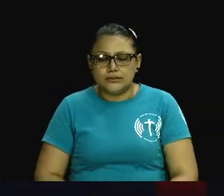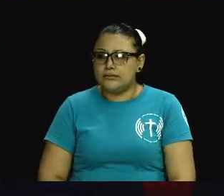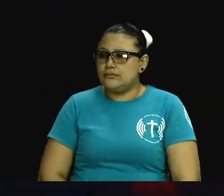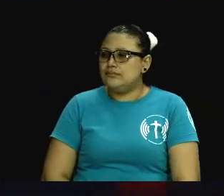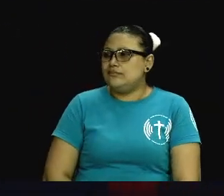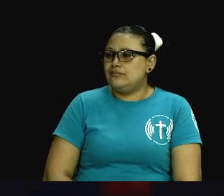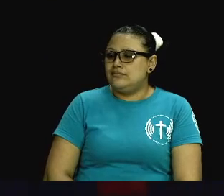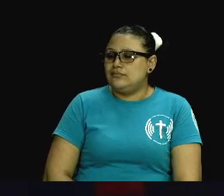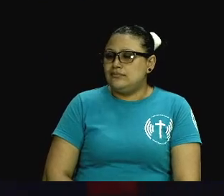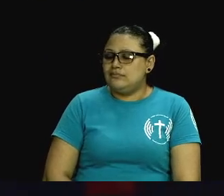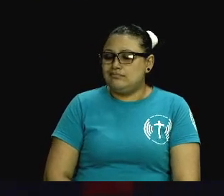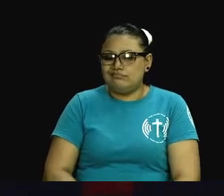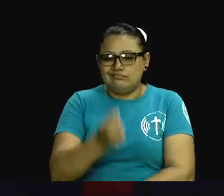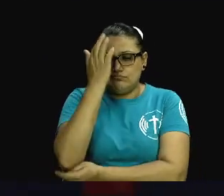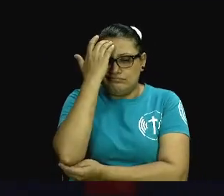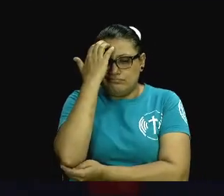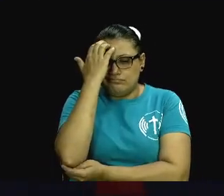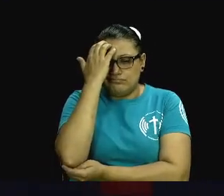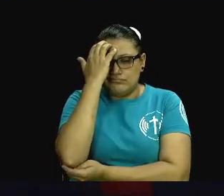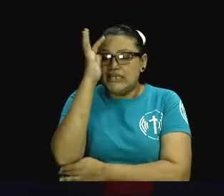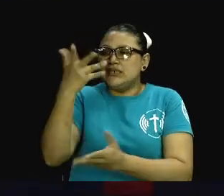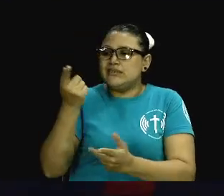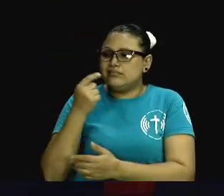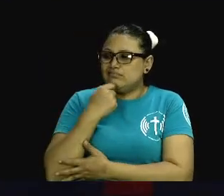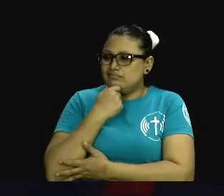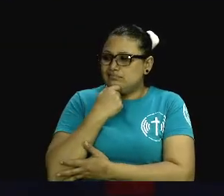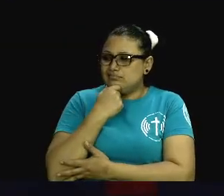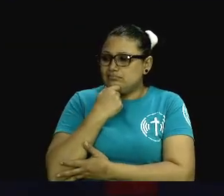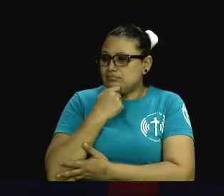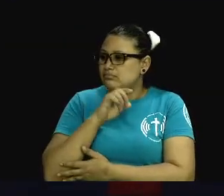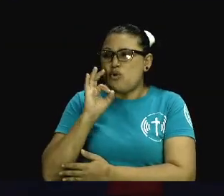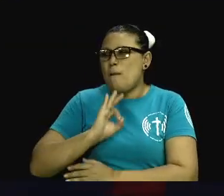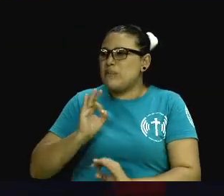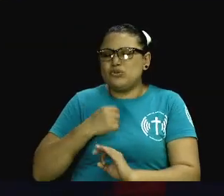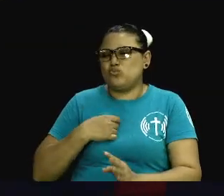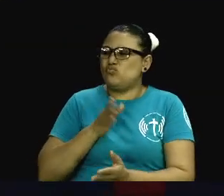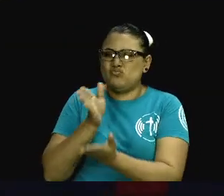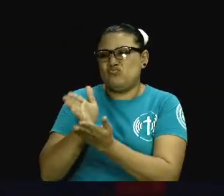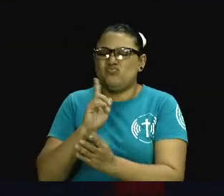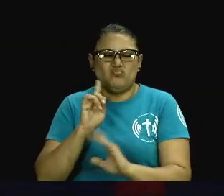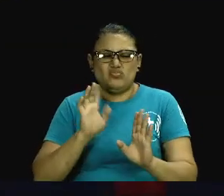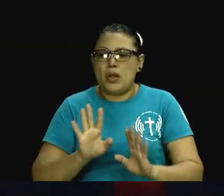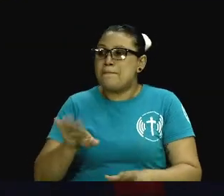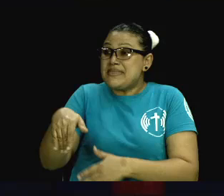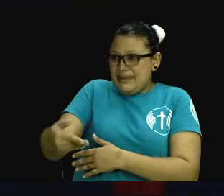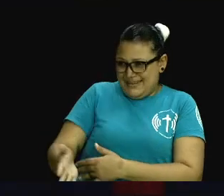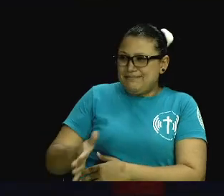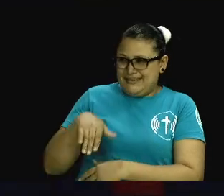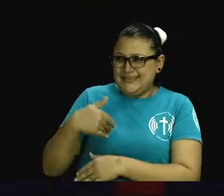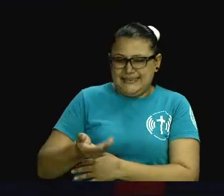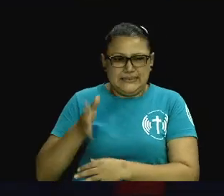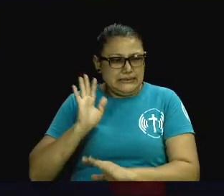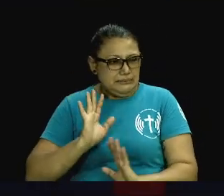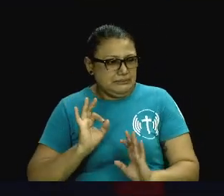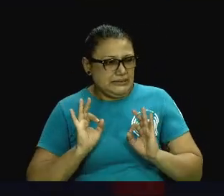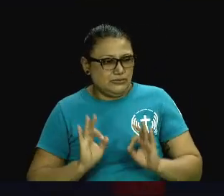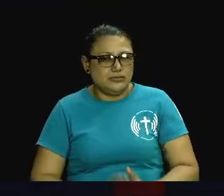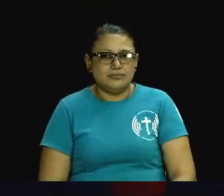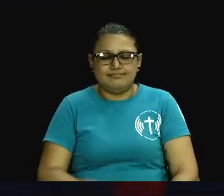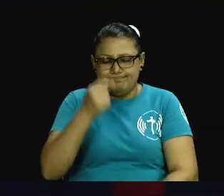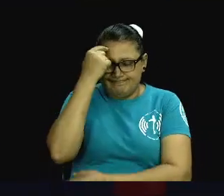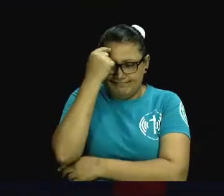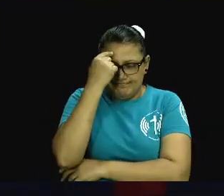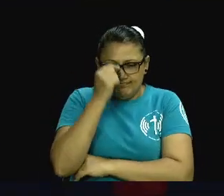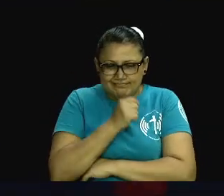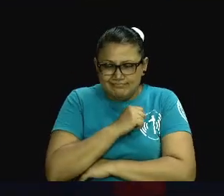mejor ya no voy mejor ya no subo mejor ahí voy mañana los otros adoremos todo lo dejamos para mañana